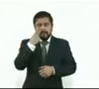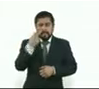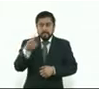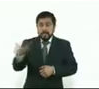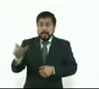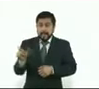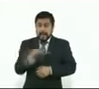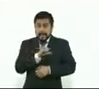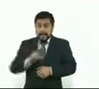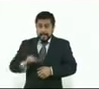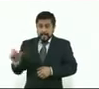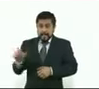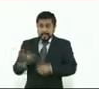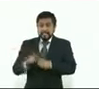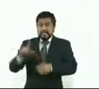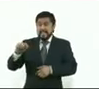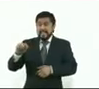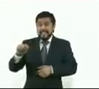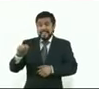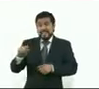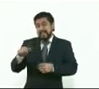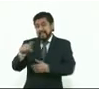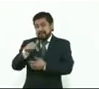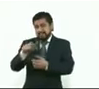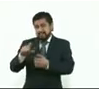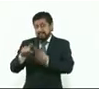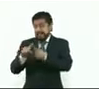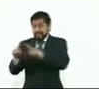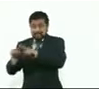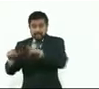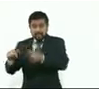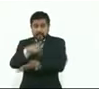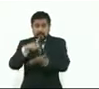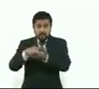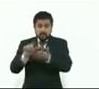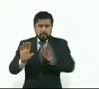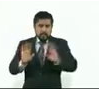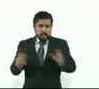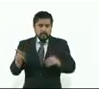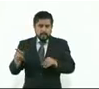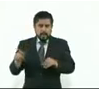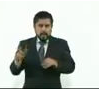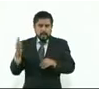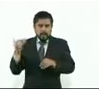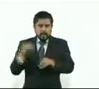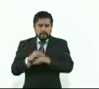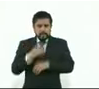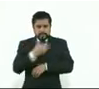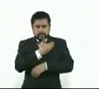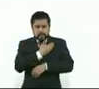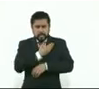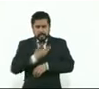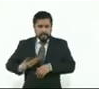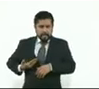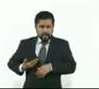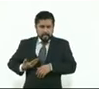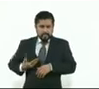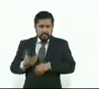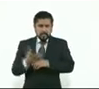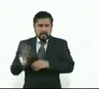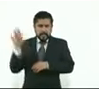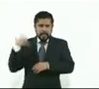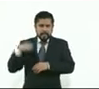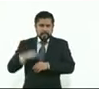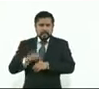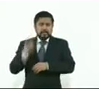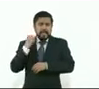que las 70 coordinaciones territoriales se establecieron cuando el actual presidente, el licenciado Andrés Manuel López Obrador, fue jefe de